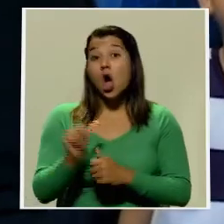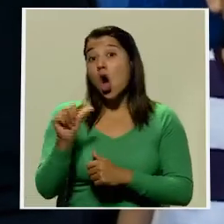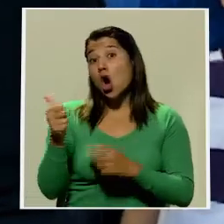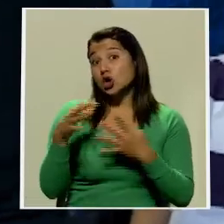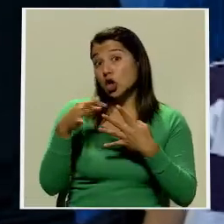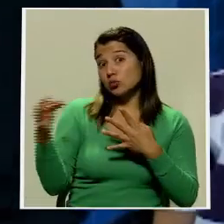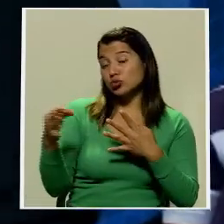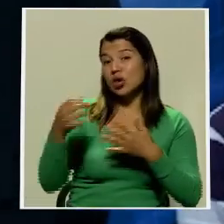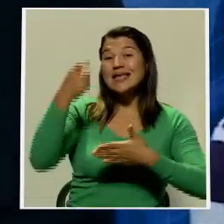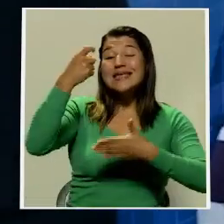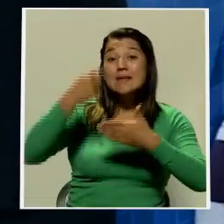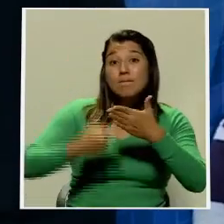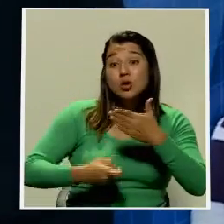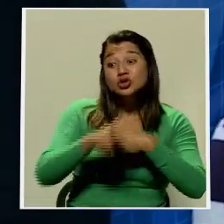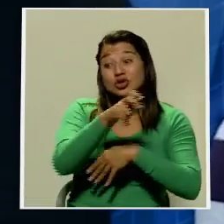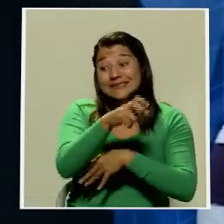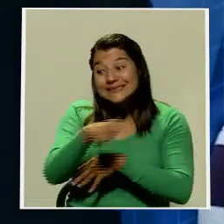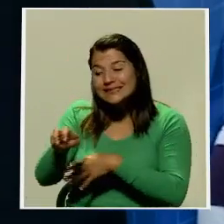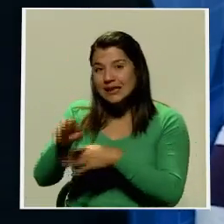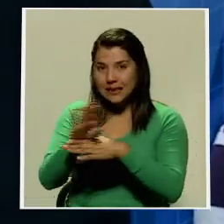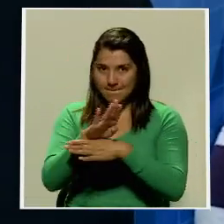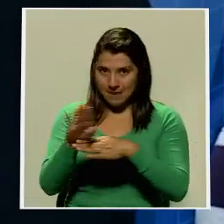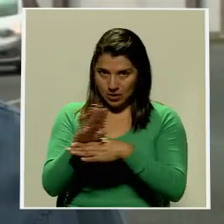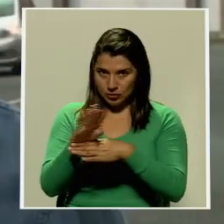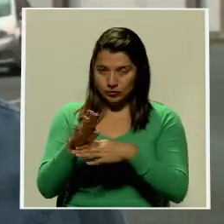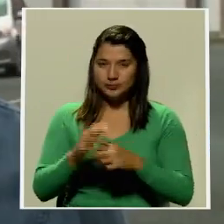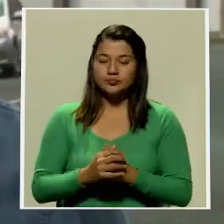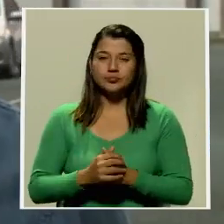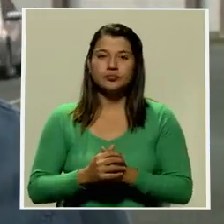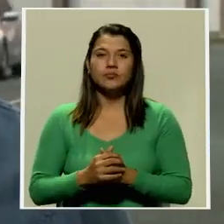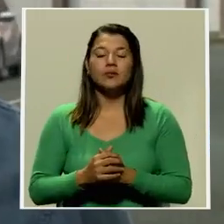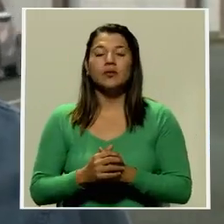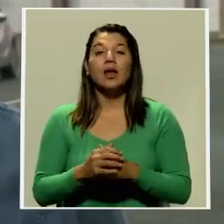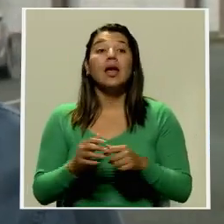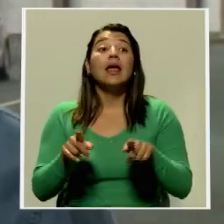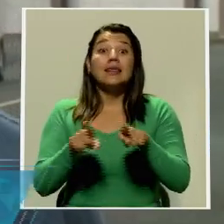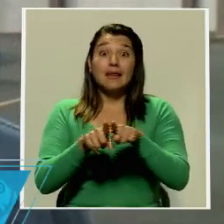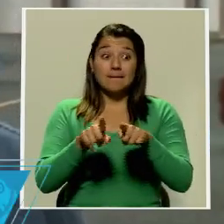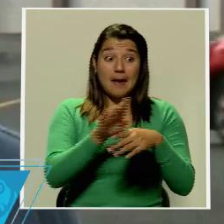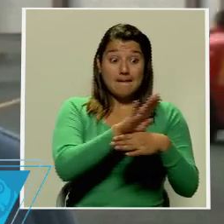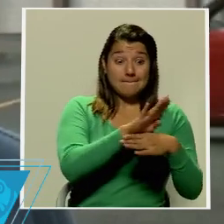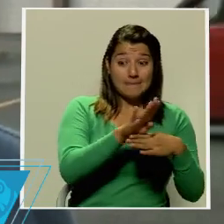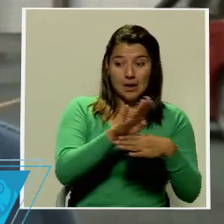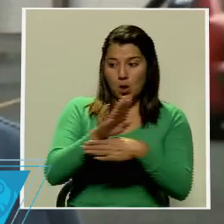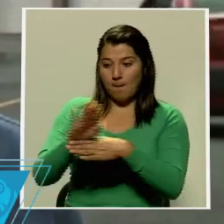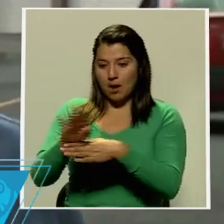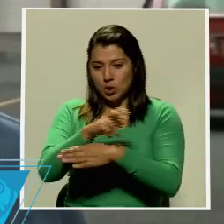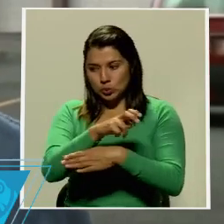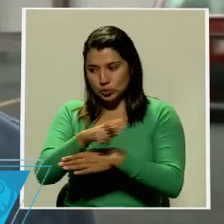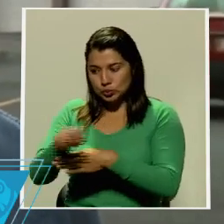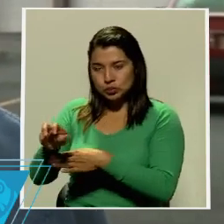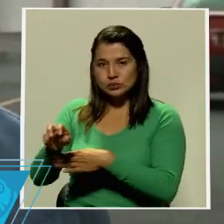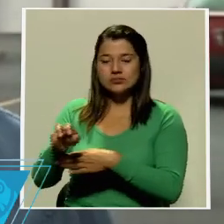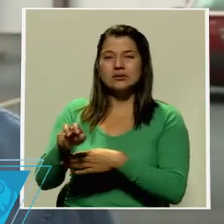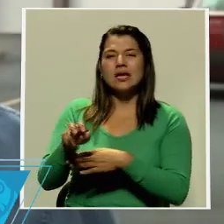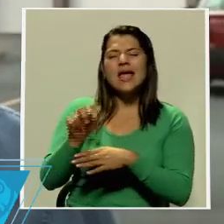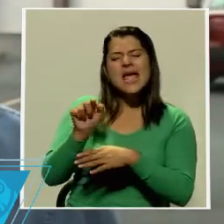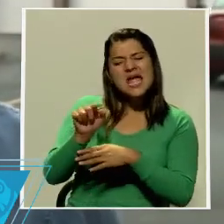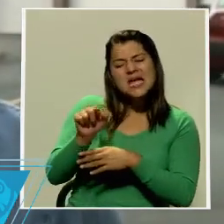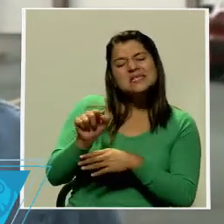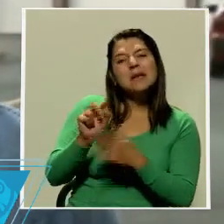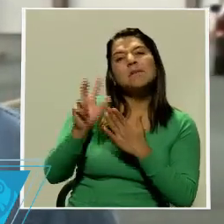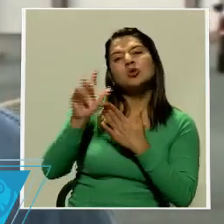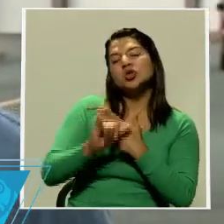es el impuesto a las transacciones bancarias. El proyecto de transferencias bancarias recibió algunas observaciones en su momento, la